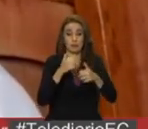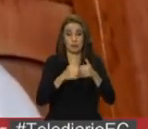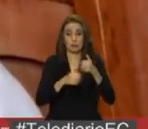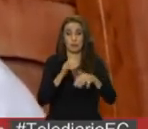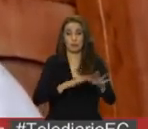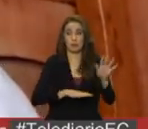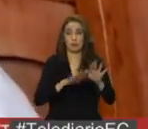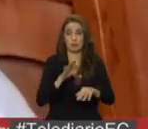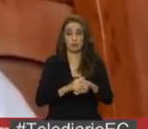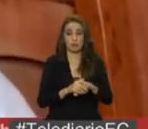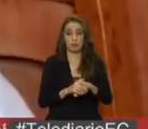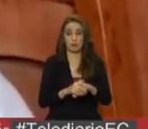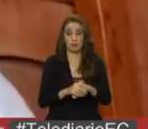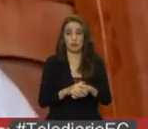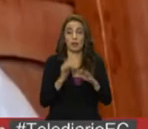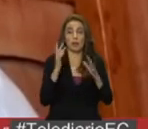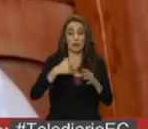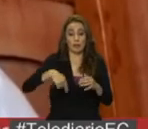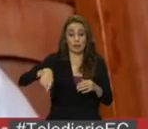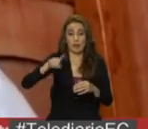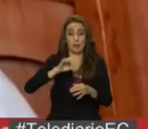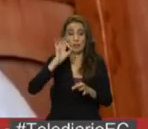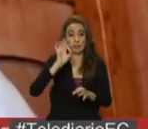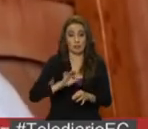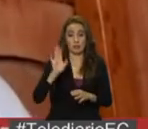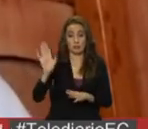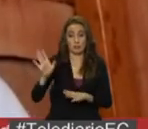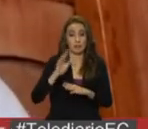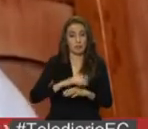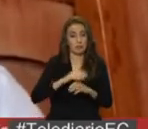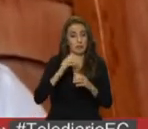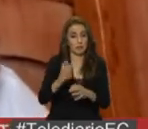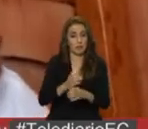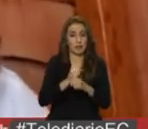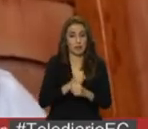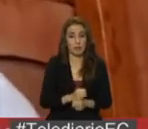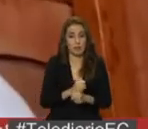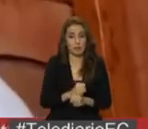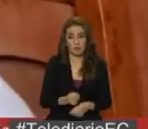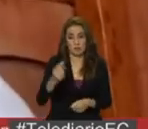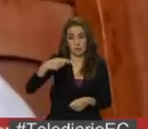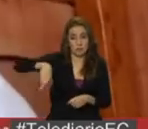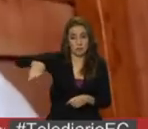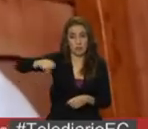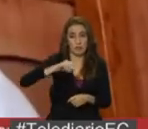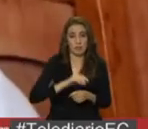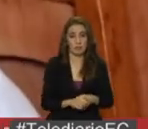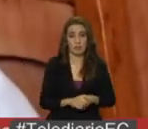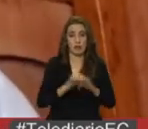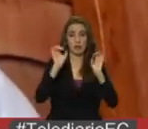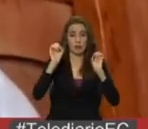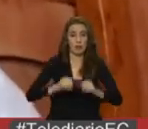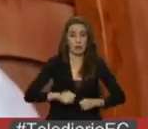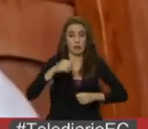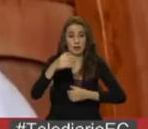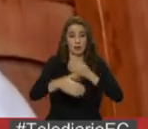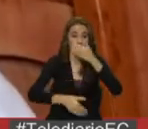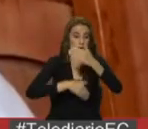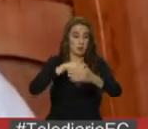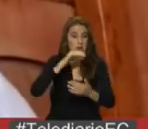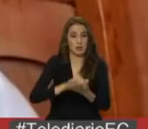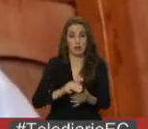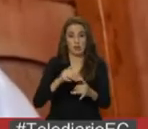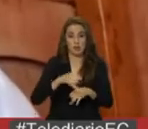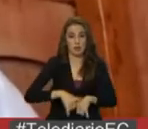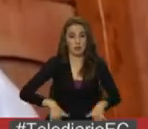Realmente, repito, debe asegurarse a la persona en estos casos en particular para que no se evadan y para